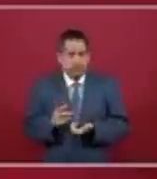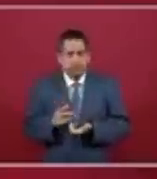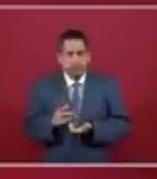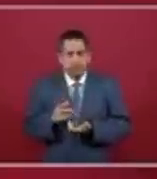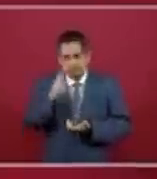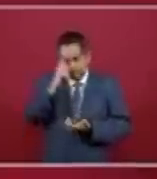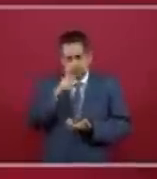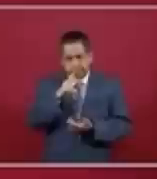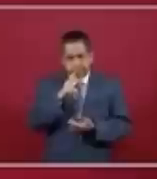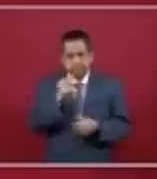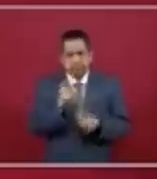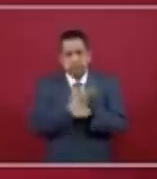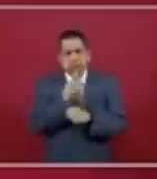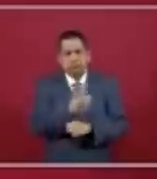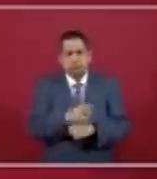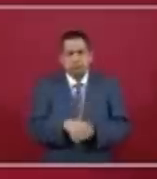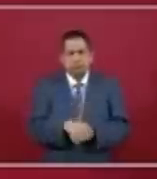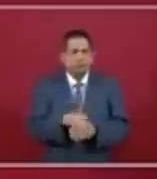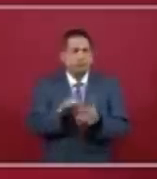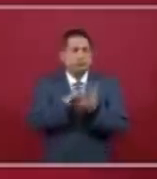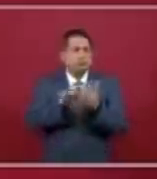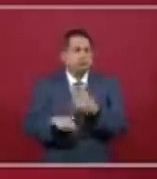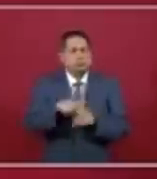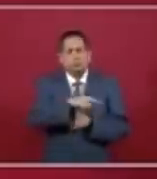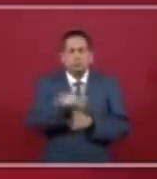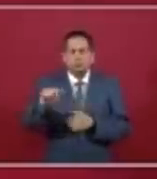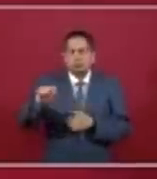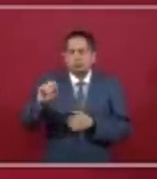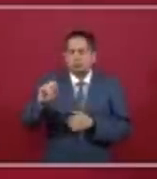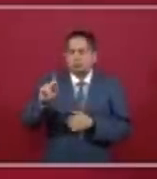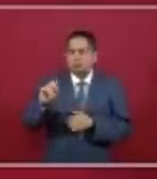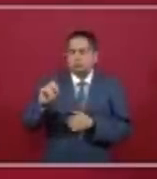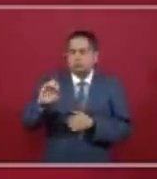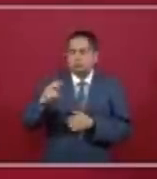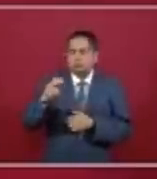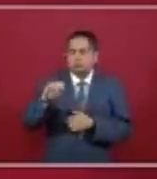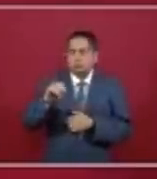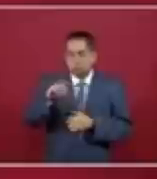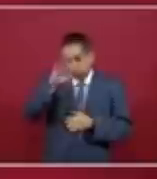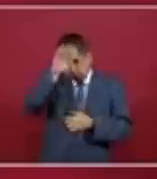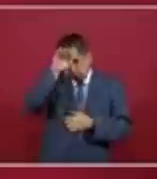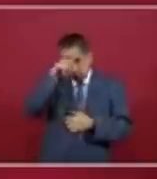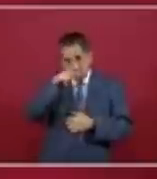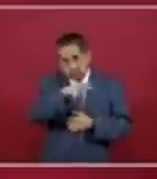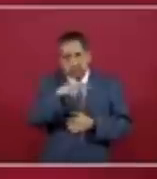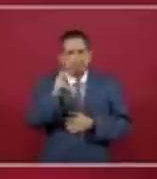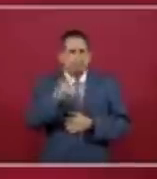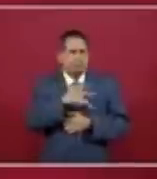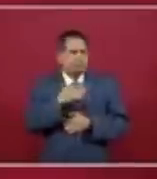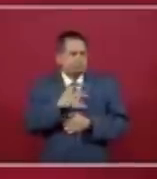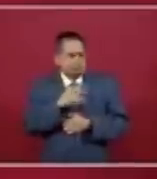de cosas. Ejemplo, Topo Chico, pero esperamos nosotros apoyar